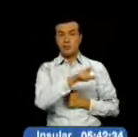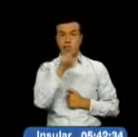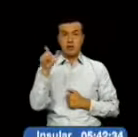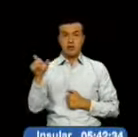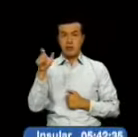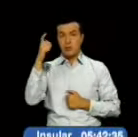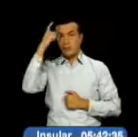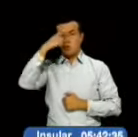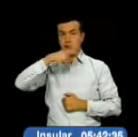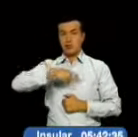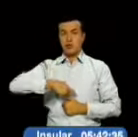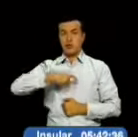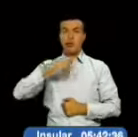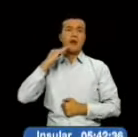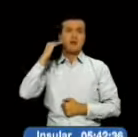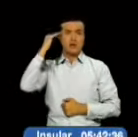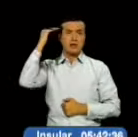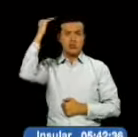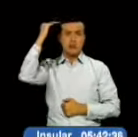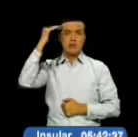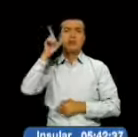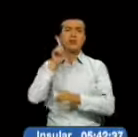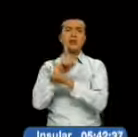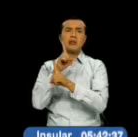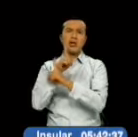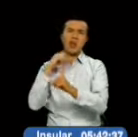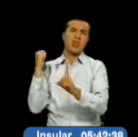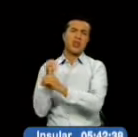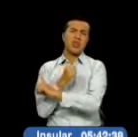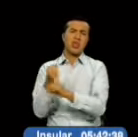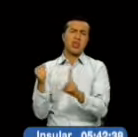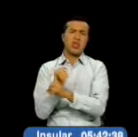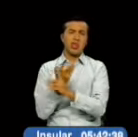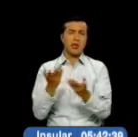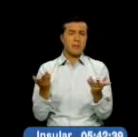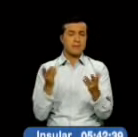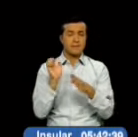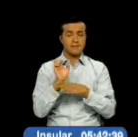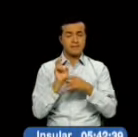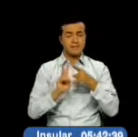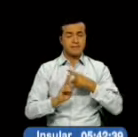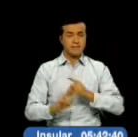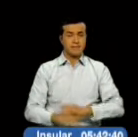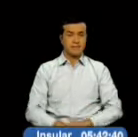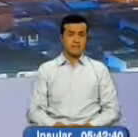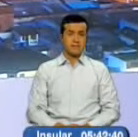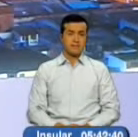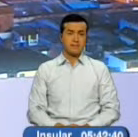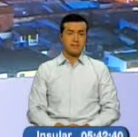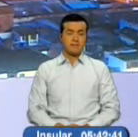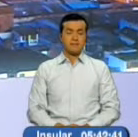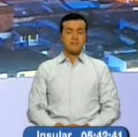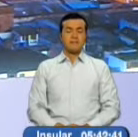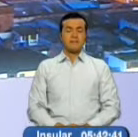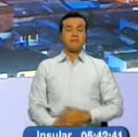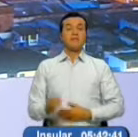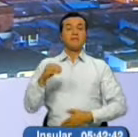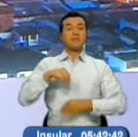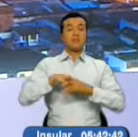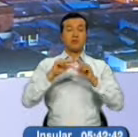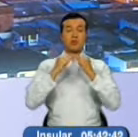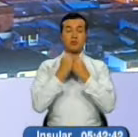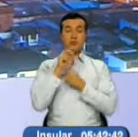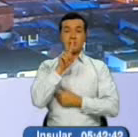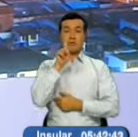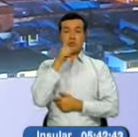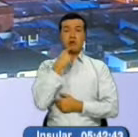agreden a este señor de la tercera edad y con discapacidad. Olga Velasco, Ecuador TV. Al interior de CREO se dice